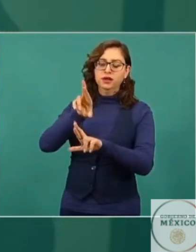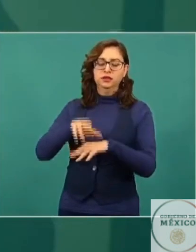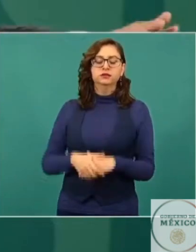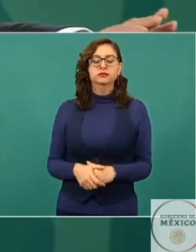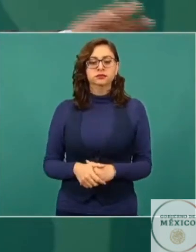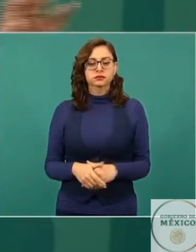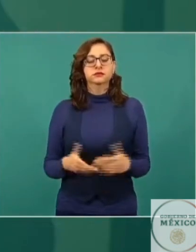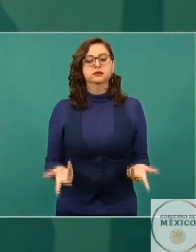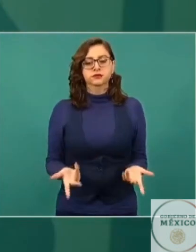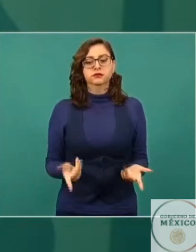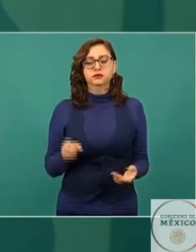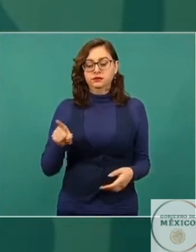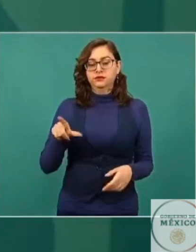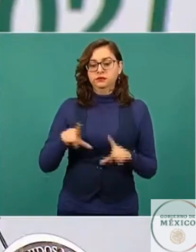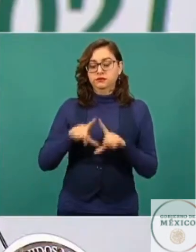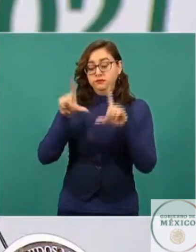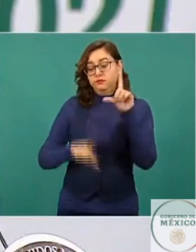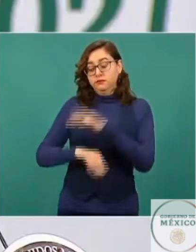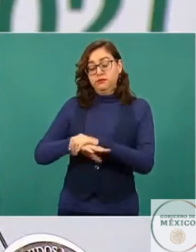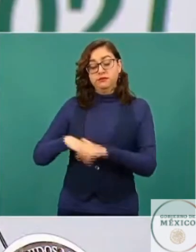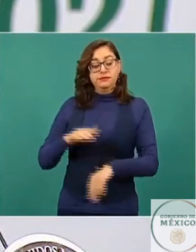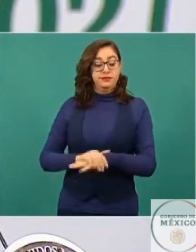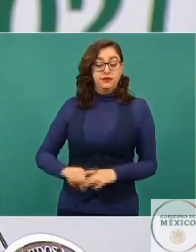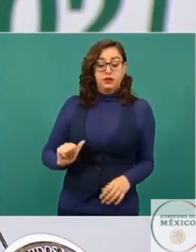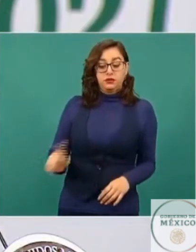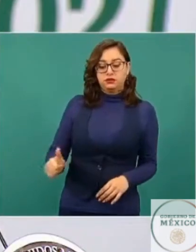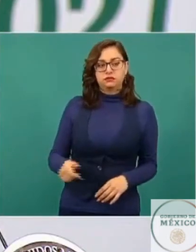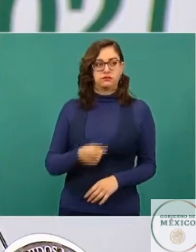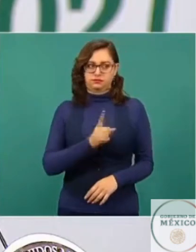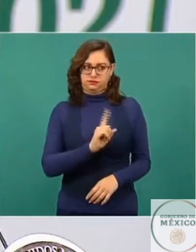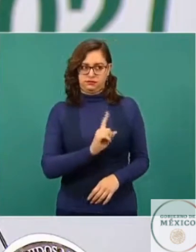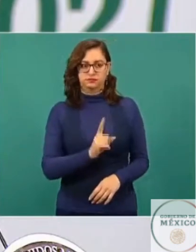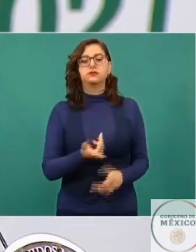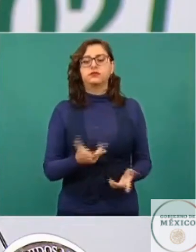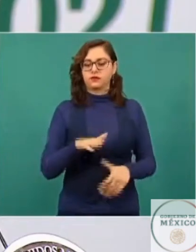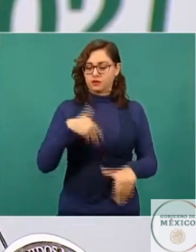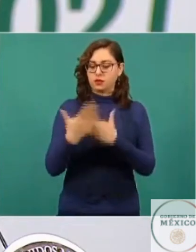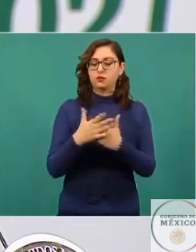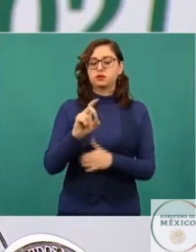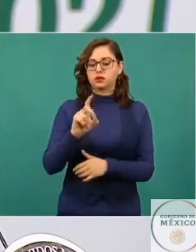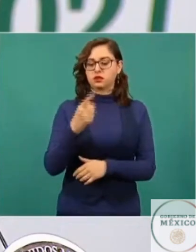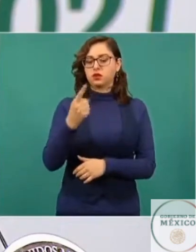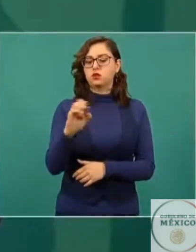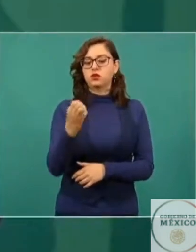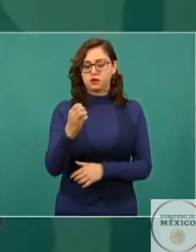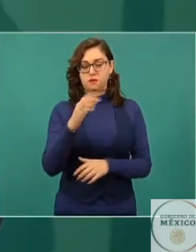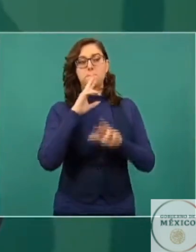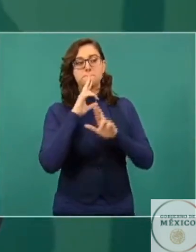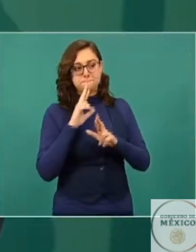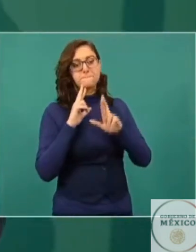señalar, que pues es México el responsable, ellos no tienen ninguna responsabilidad. Bueno, el 31 de enero les vamos a contestar y luego ellos tienen hasta